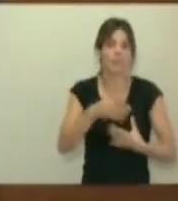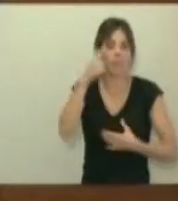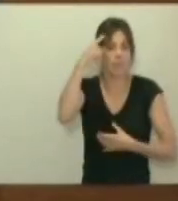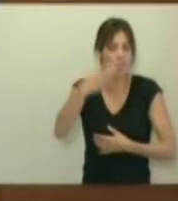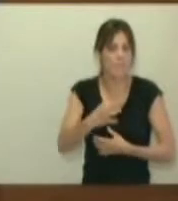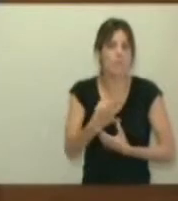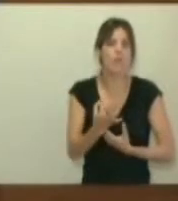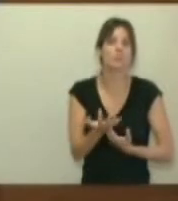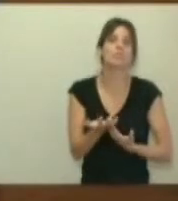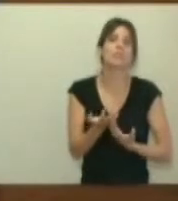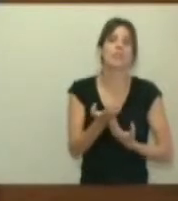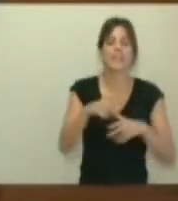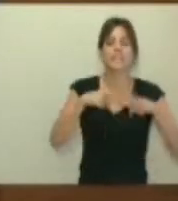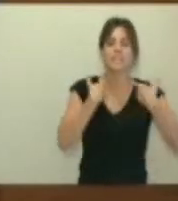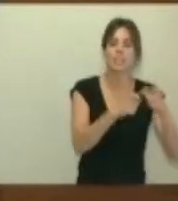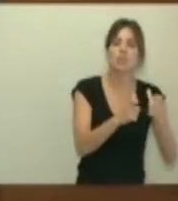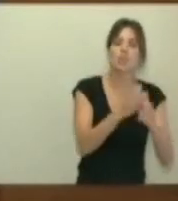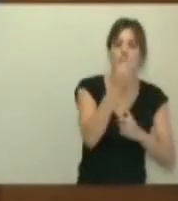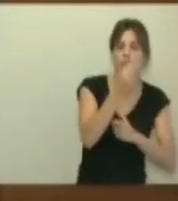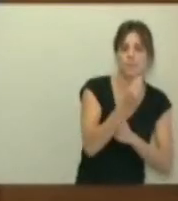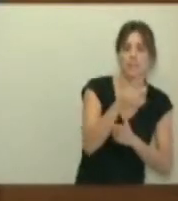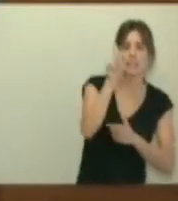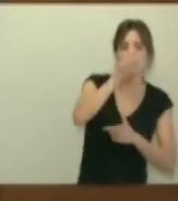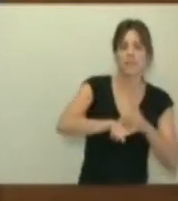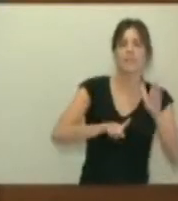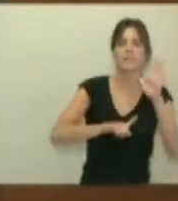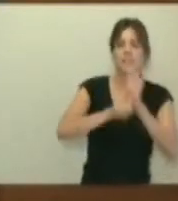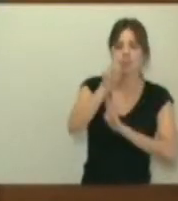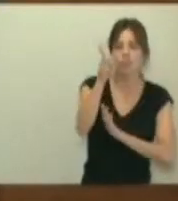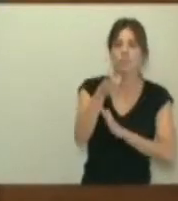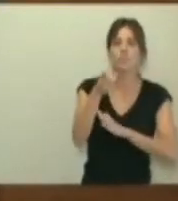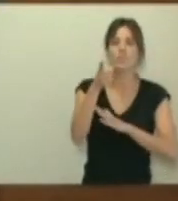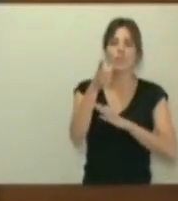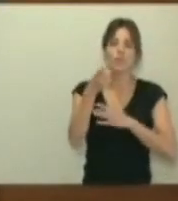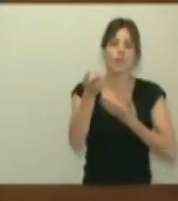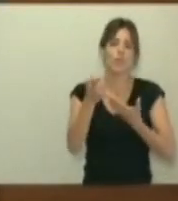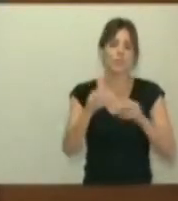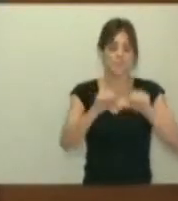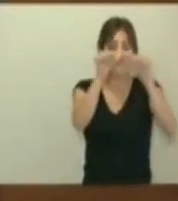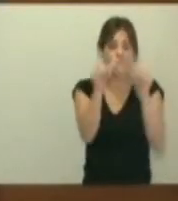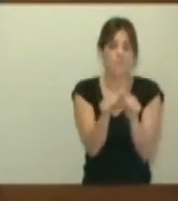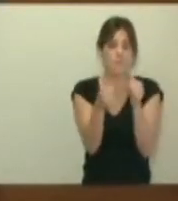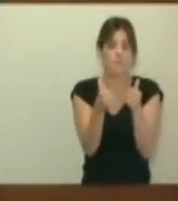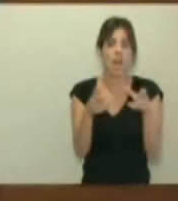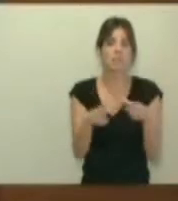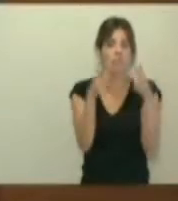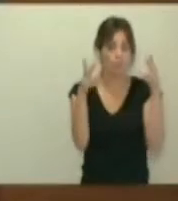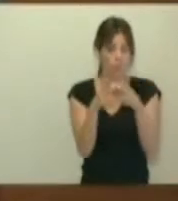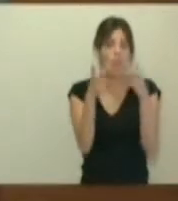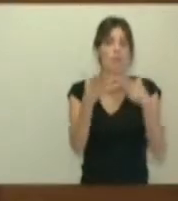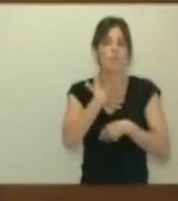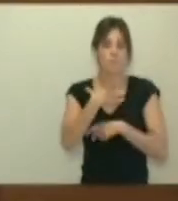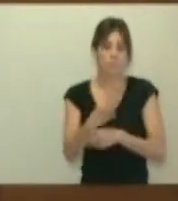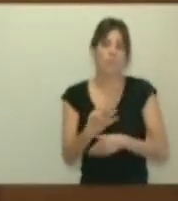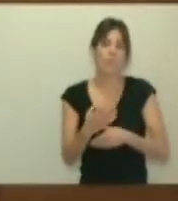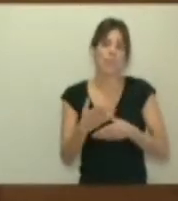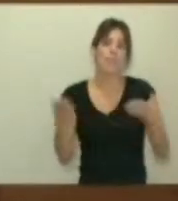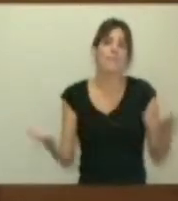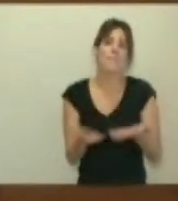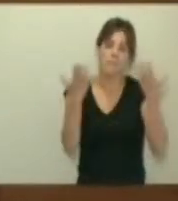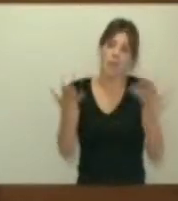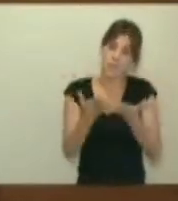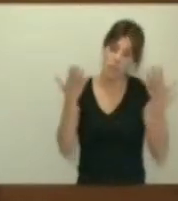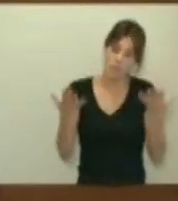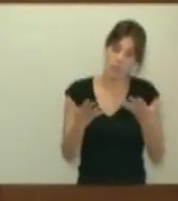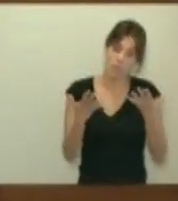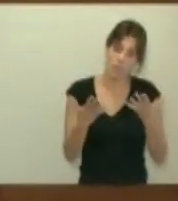sector agroalimentario, el desarrollo de esta fórmula social, de esta fórmula societaria, podría propiciar precisamente ese